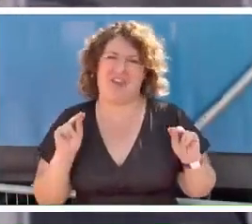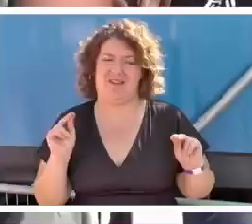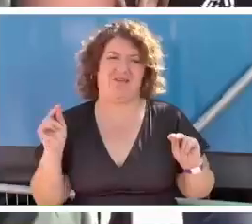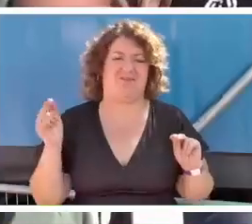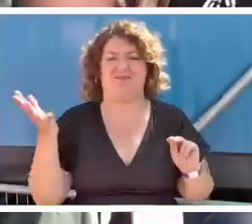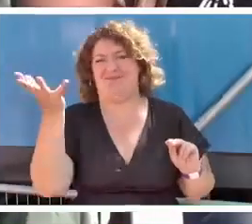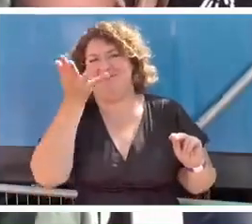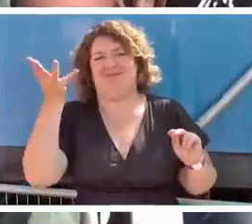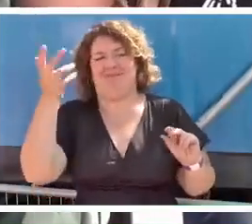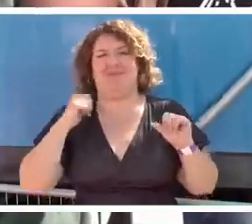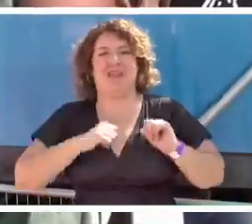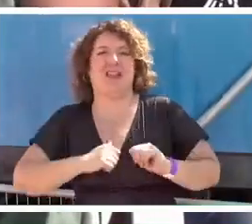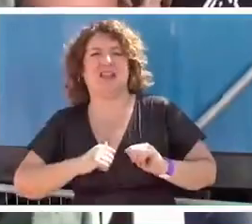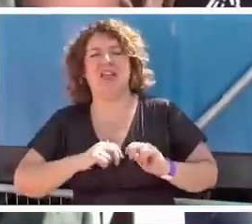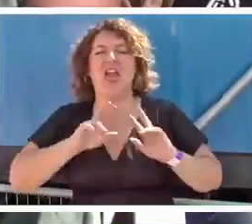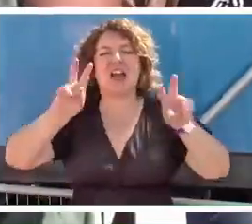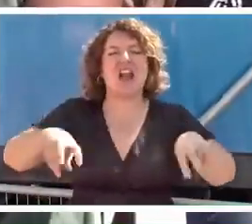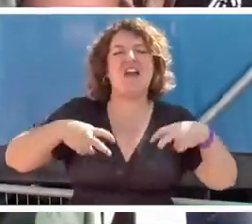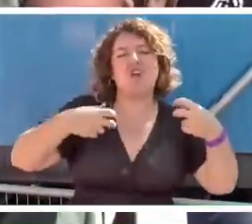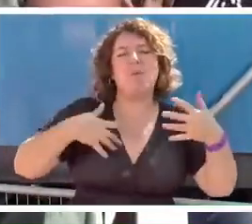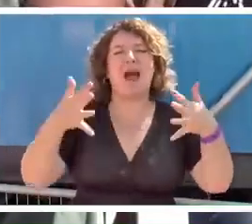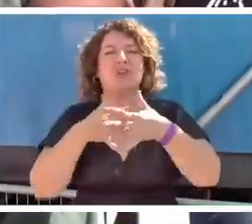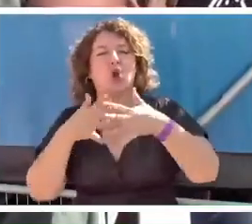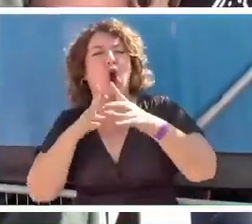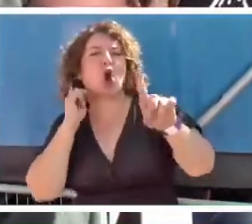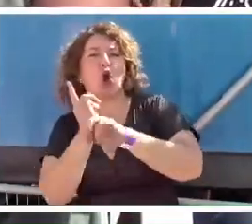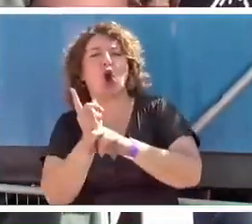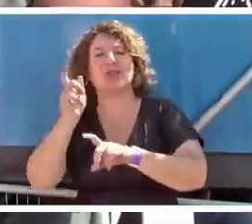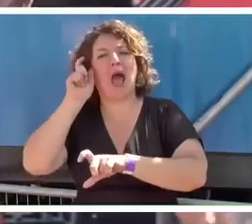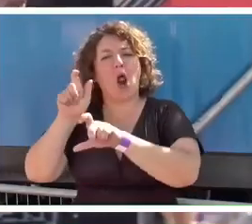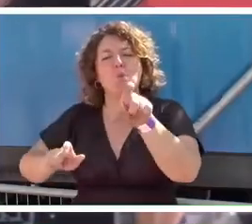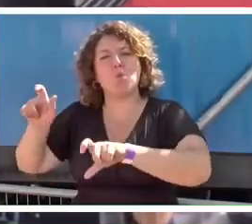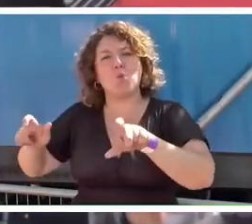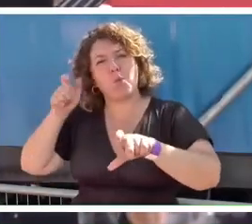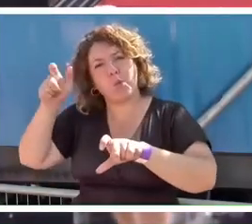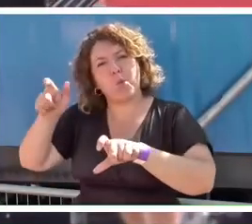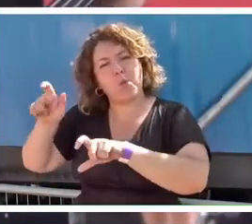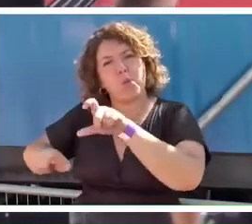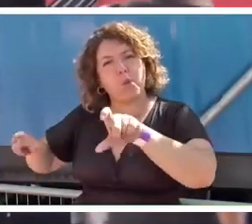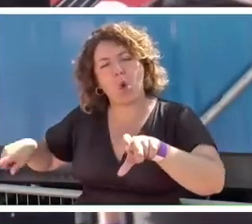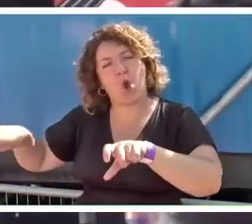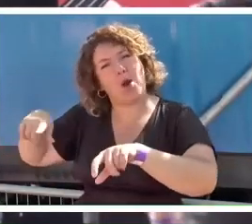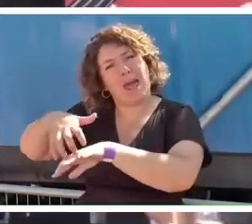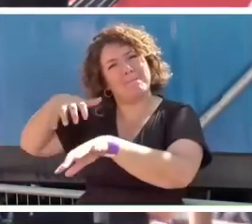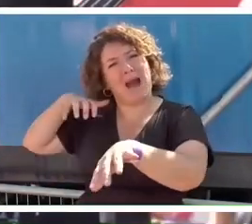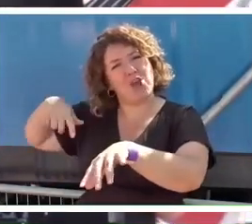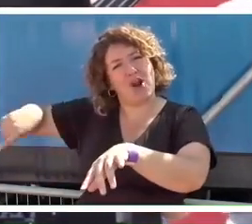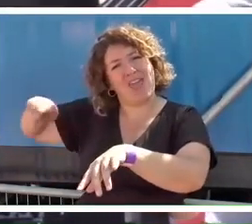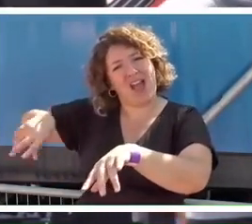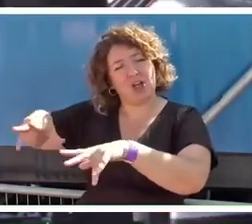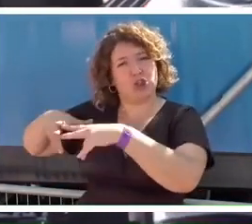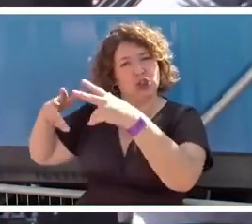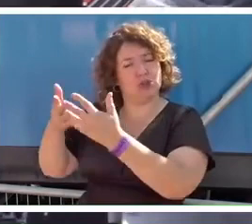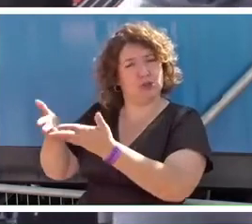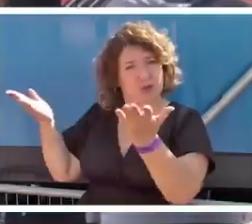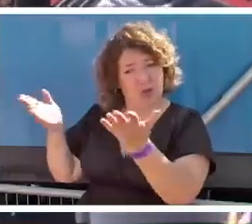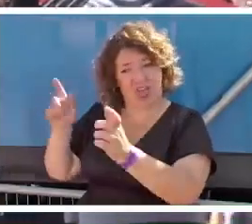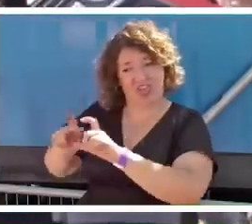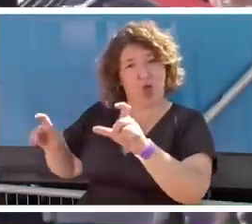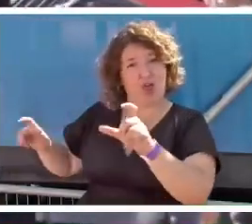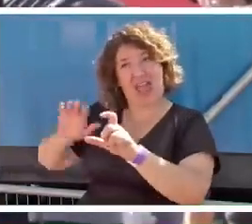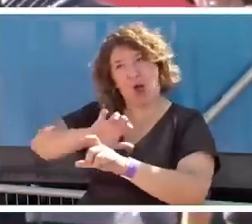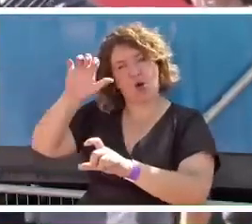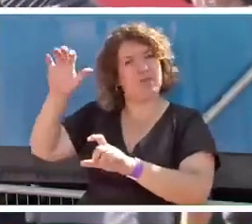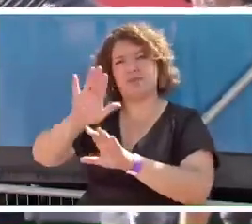las reformas estructurales contra los pueblos, contra la mayoría social, contra la ciudadanía